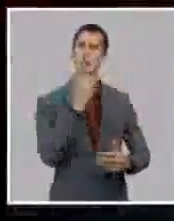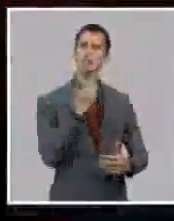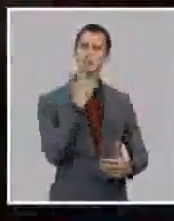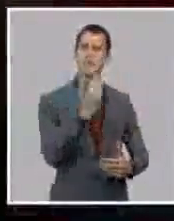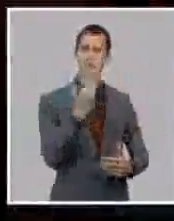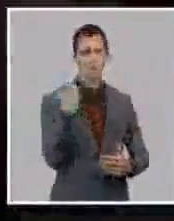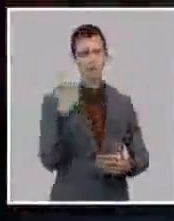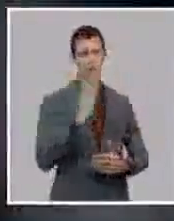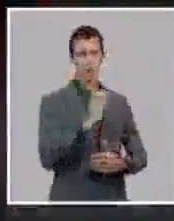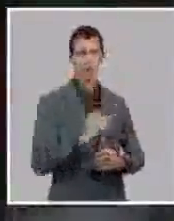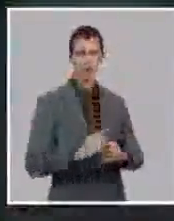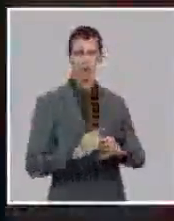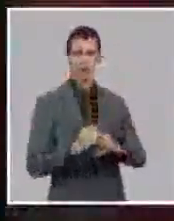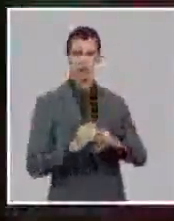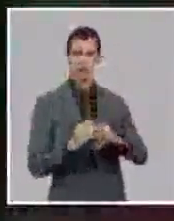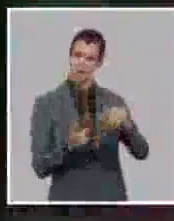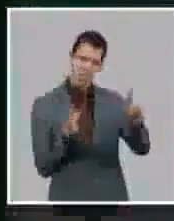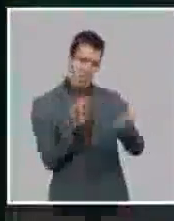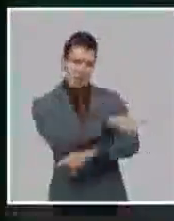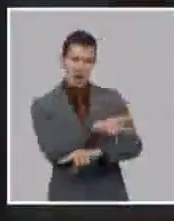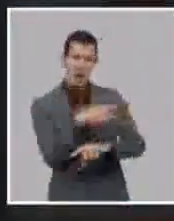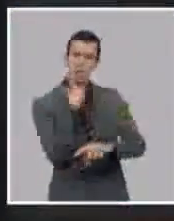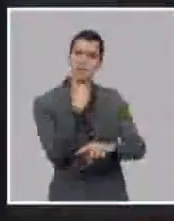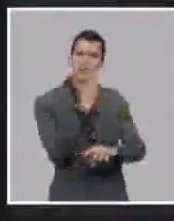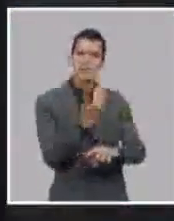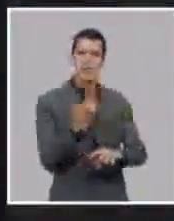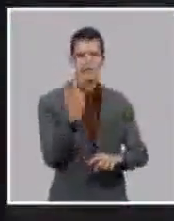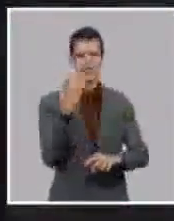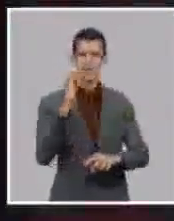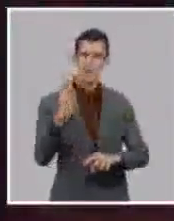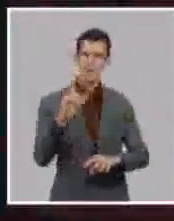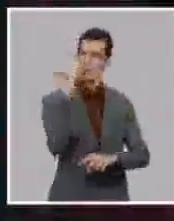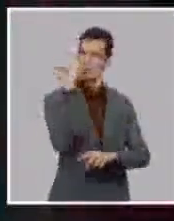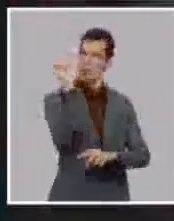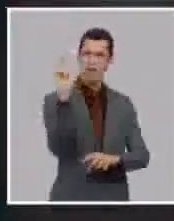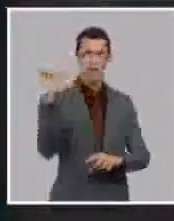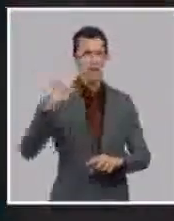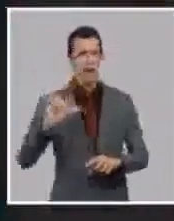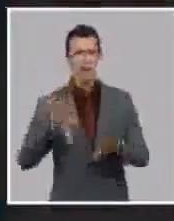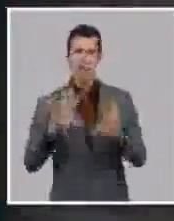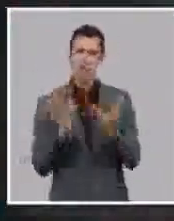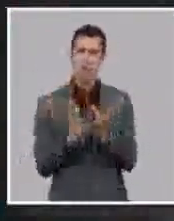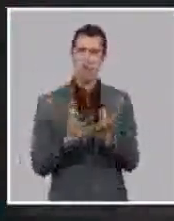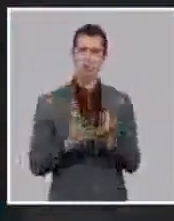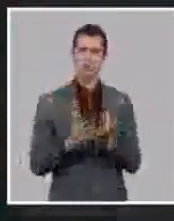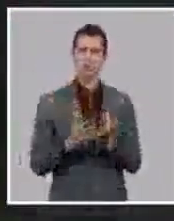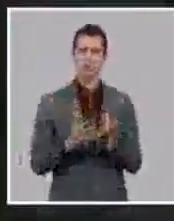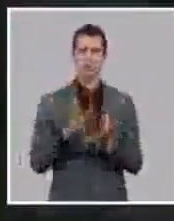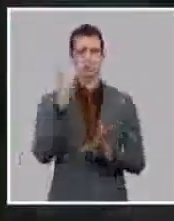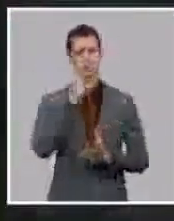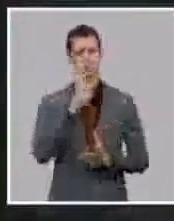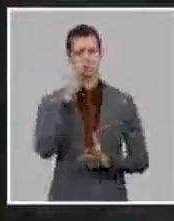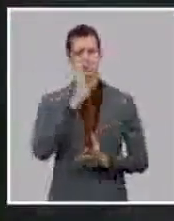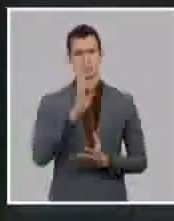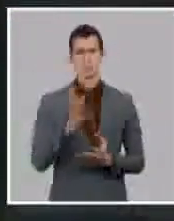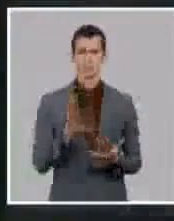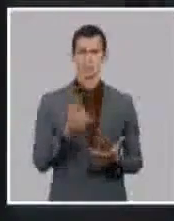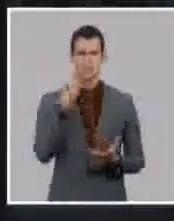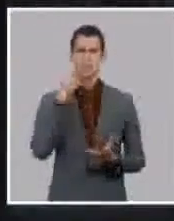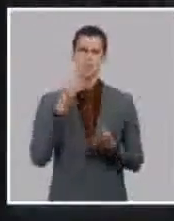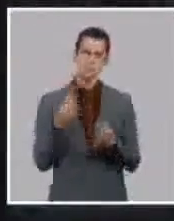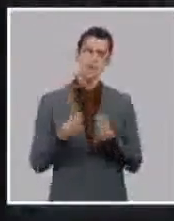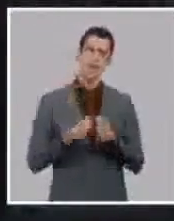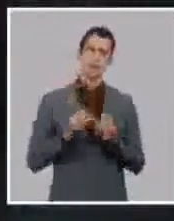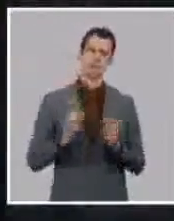del orden, vulgaridad, y eso lacera también los sentimientos de